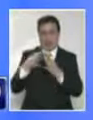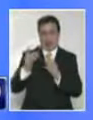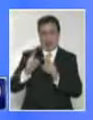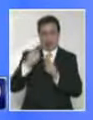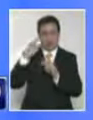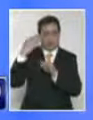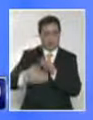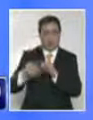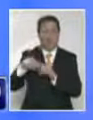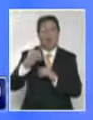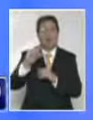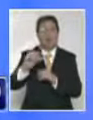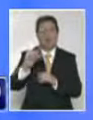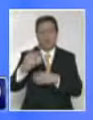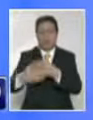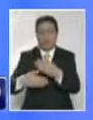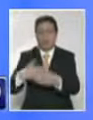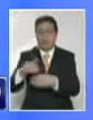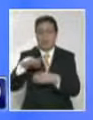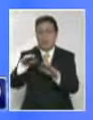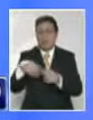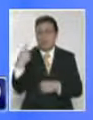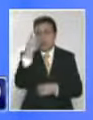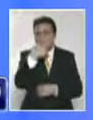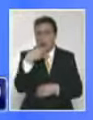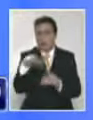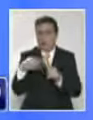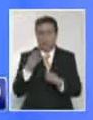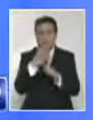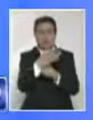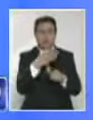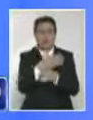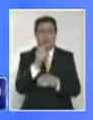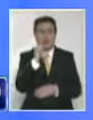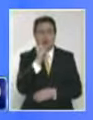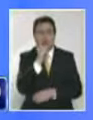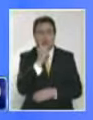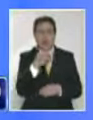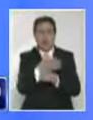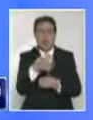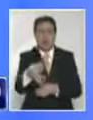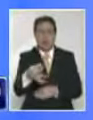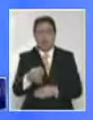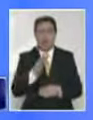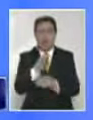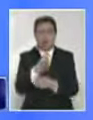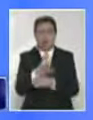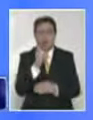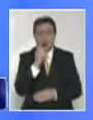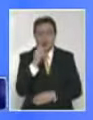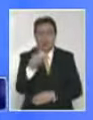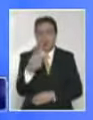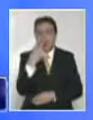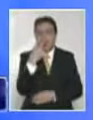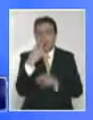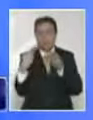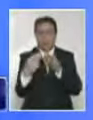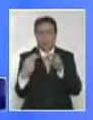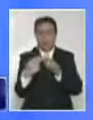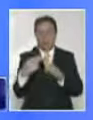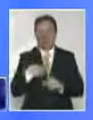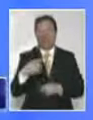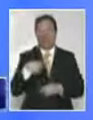después, fíjate, poco a poco éramos los mismos siempre, los mismos reporteros estábamos todos los días, y nos fue conociendo, y bueno, yo porque era el